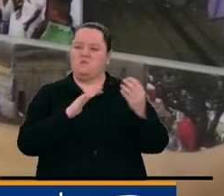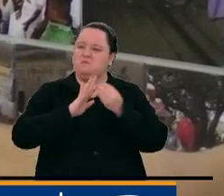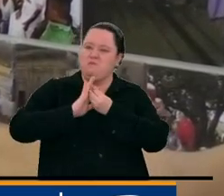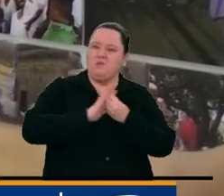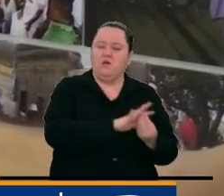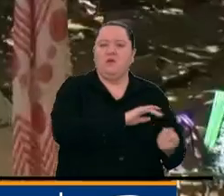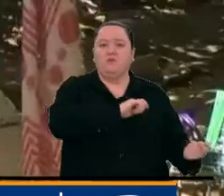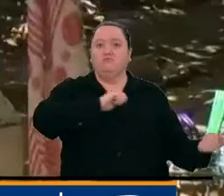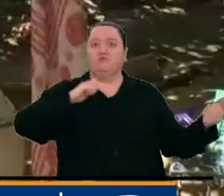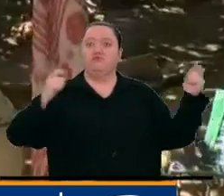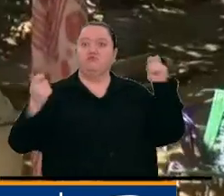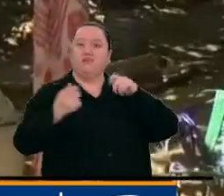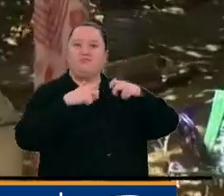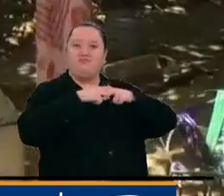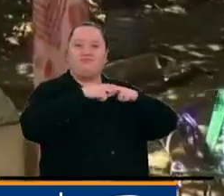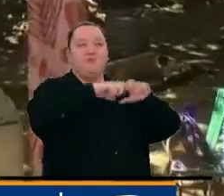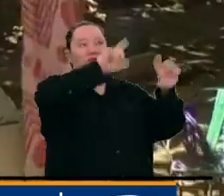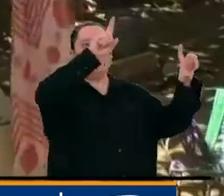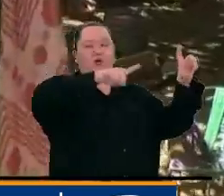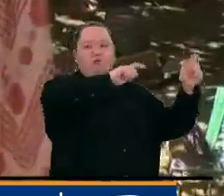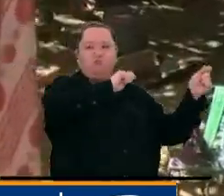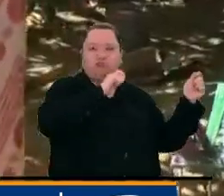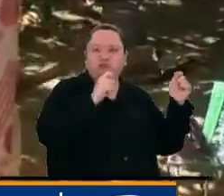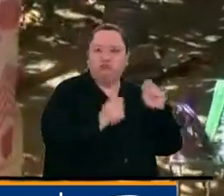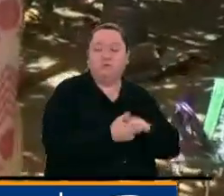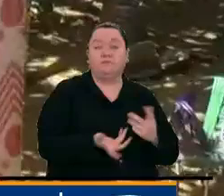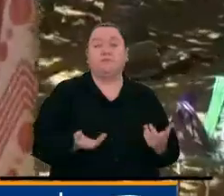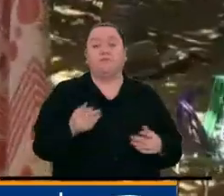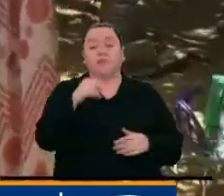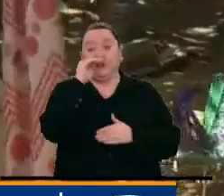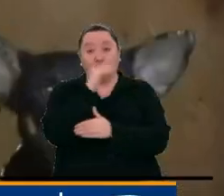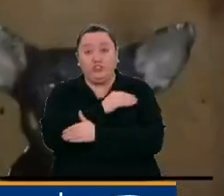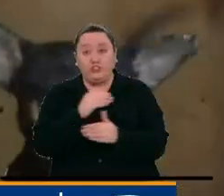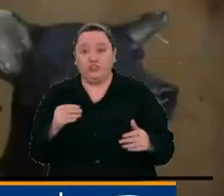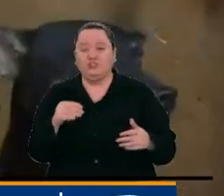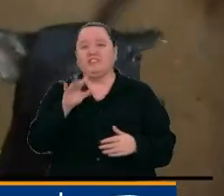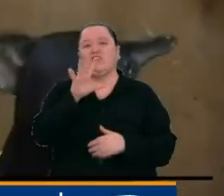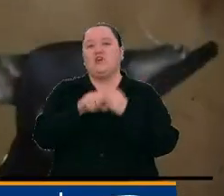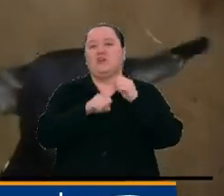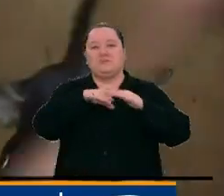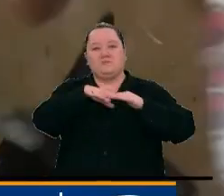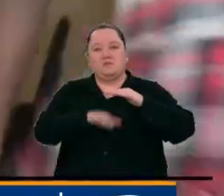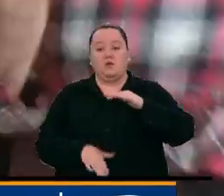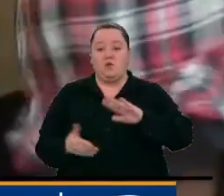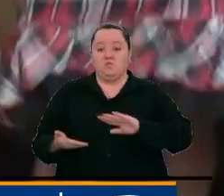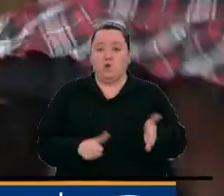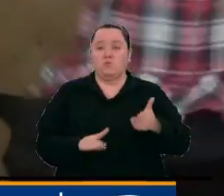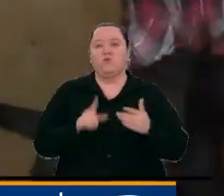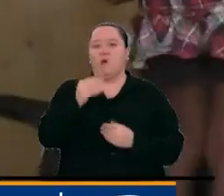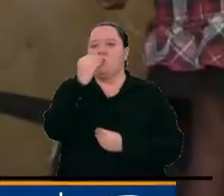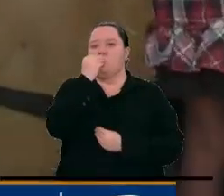la transición energética. Las cifras de muerte por desnutrición en niños menores de 5 años parecieran no